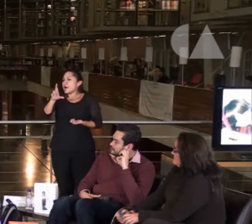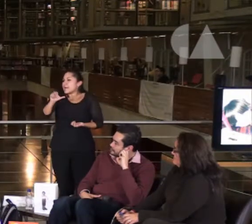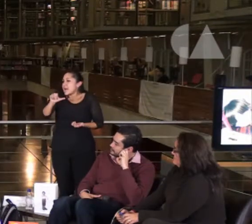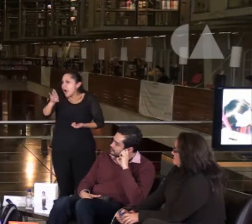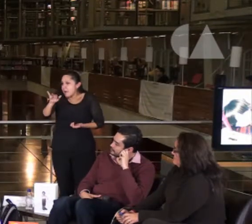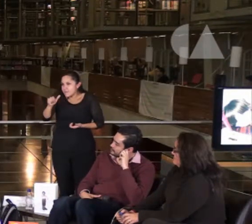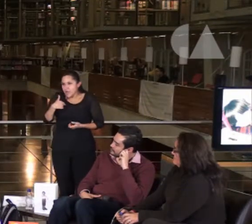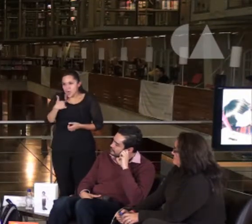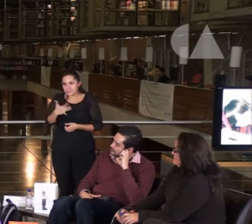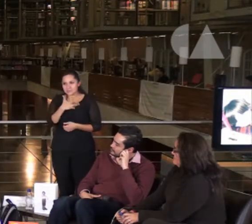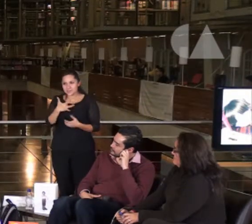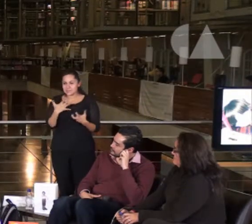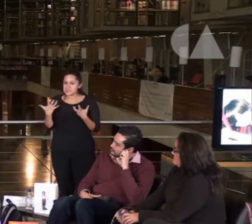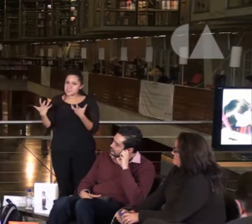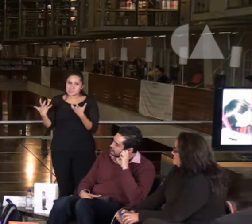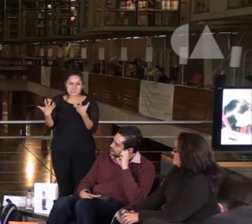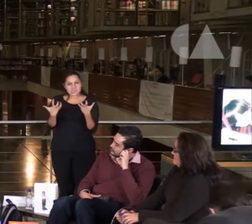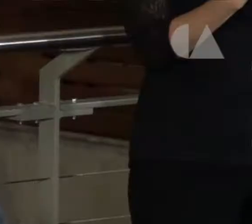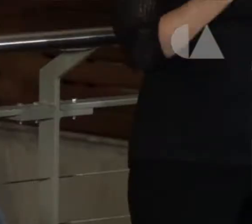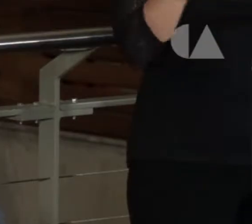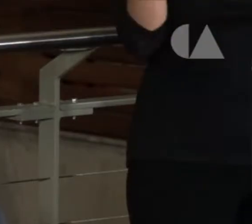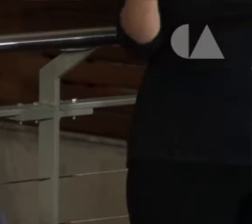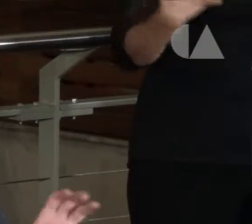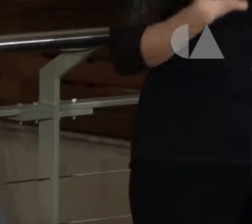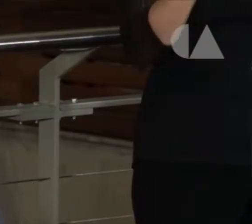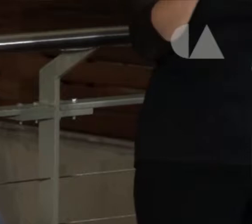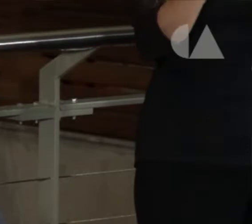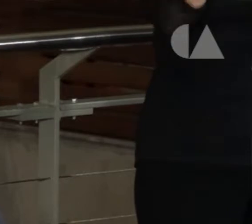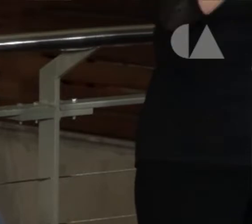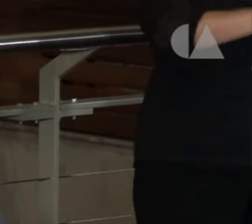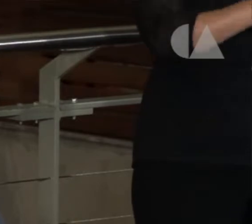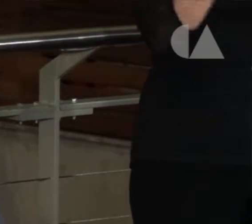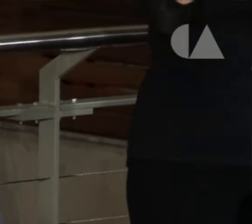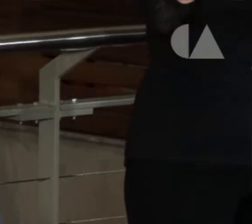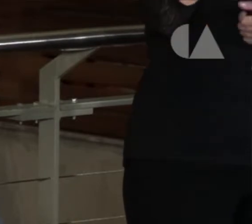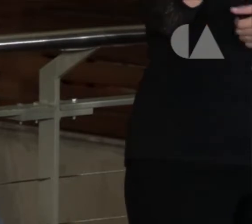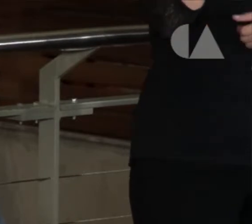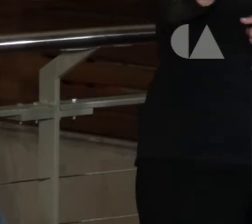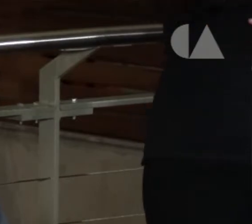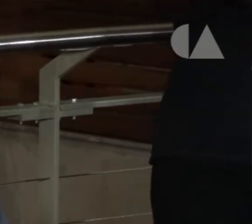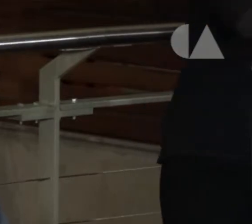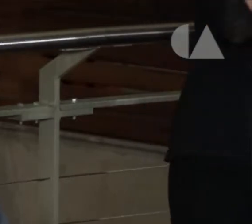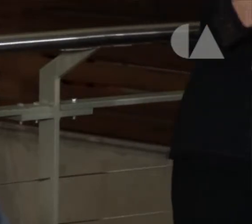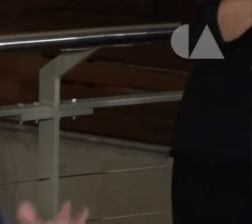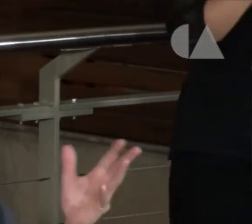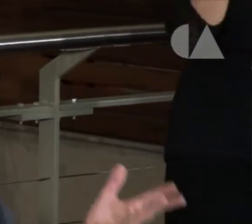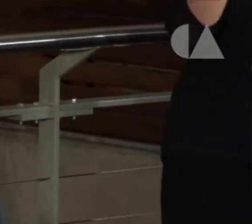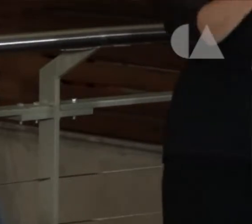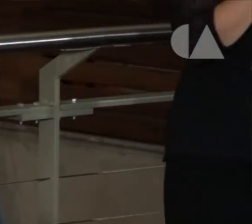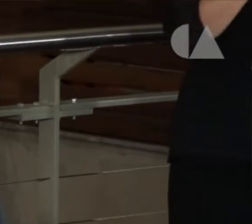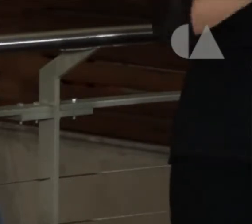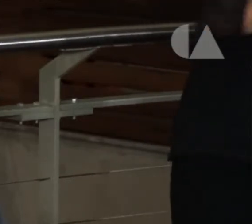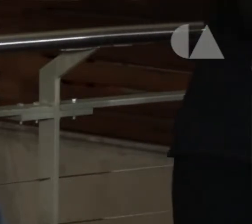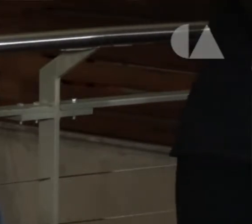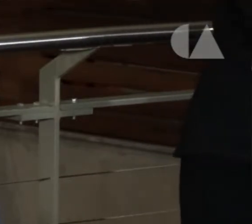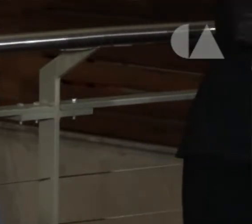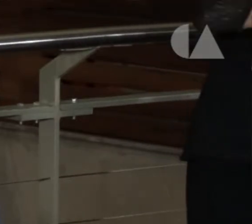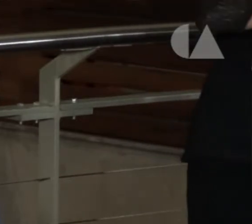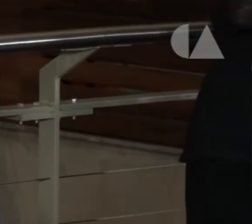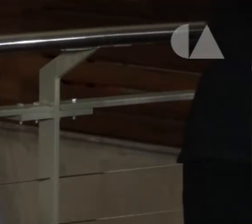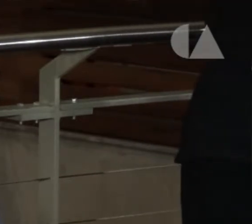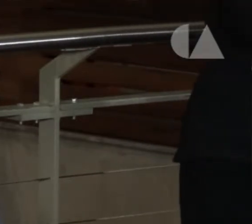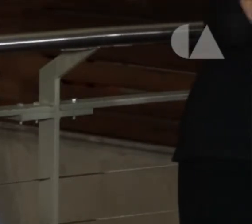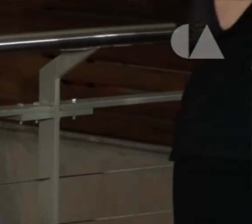guardián gritando pues tú no te metes a trabajar pero como ya les digo yo lo